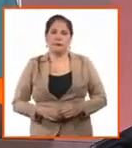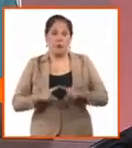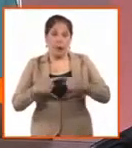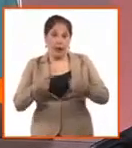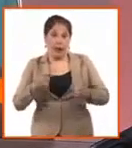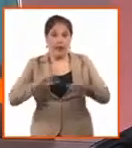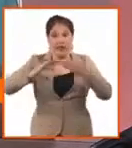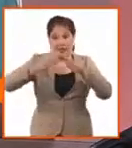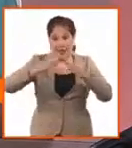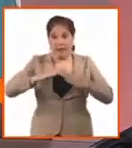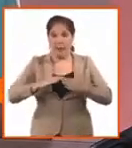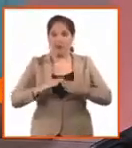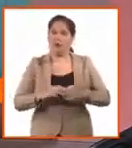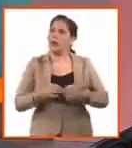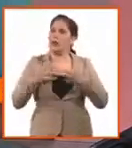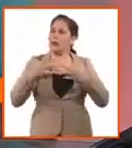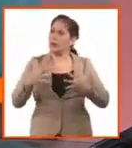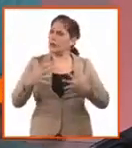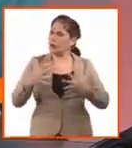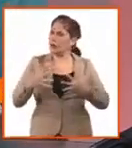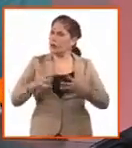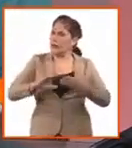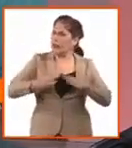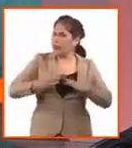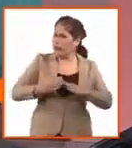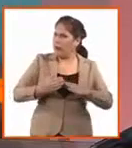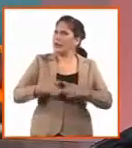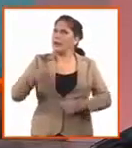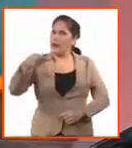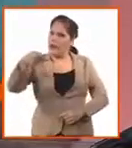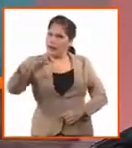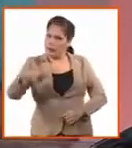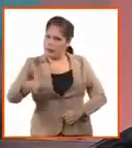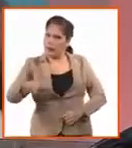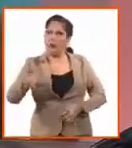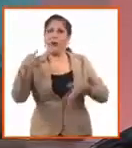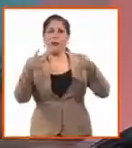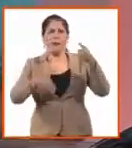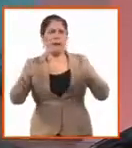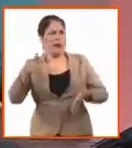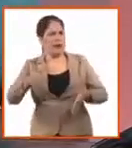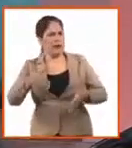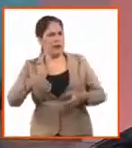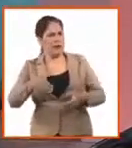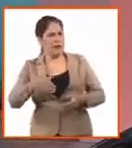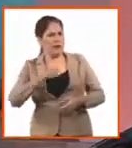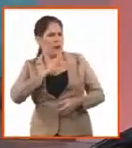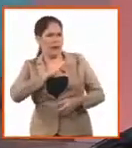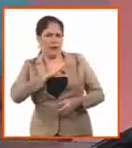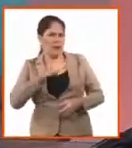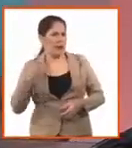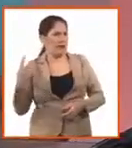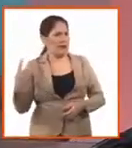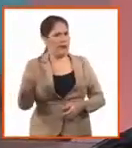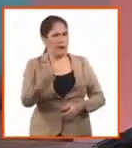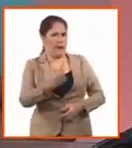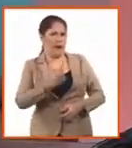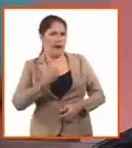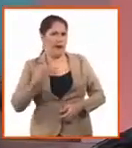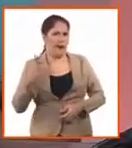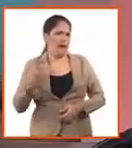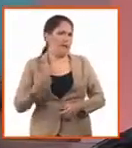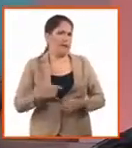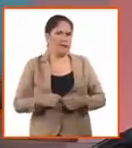tomas de decisión e implicación en las decisiones participación en su sentido en su sentido más amplio